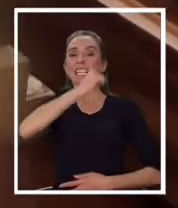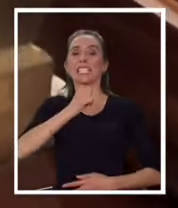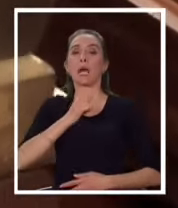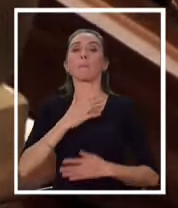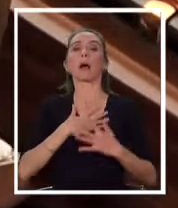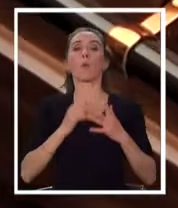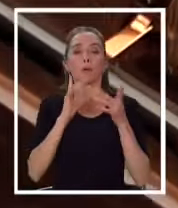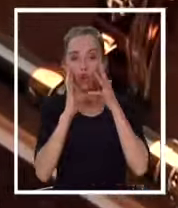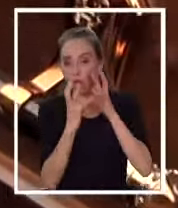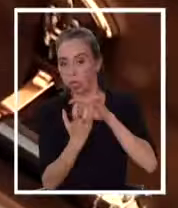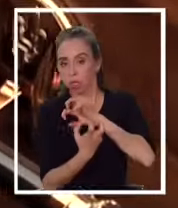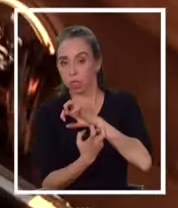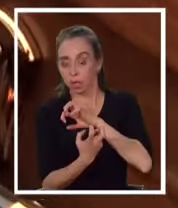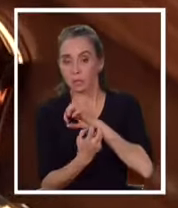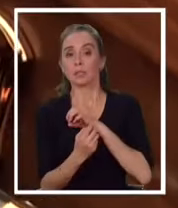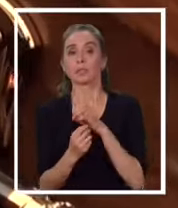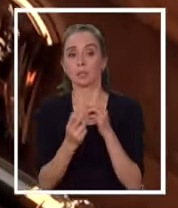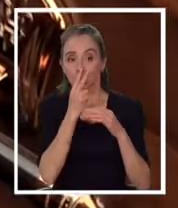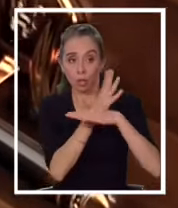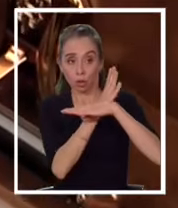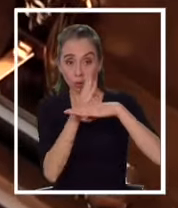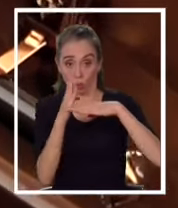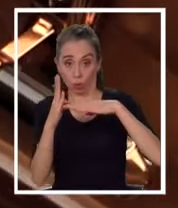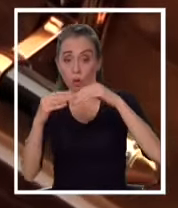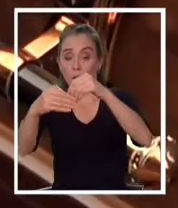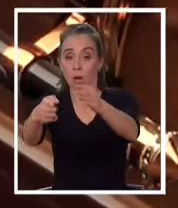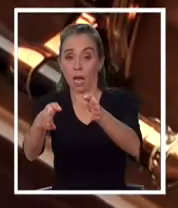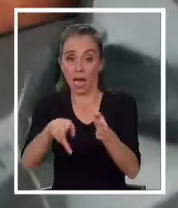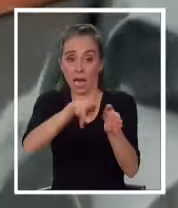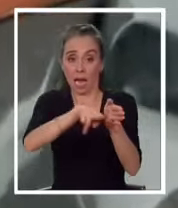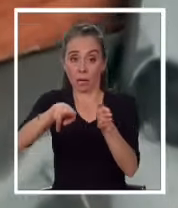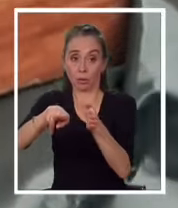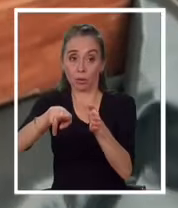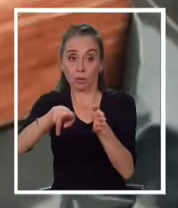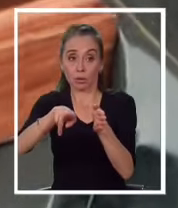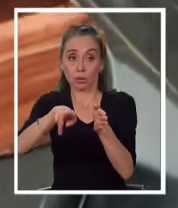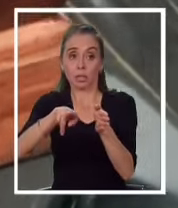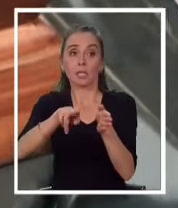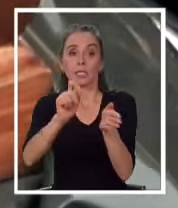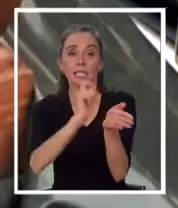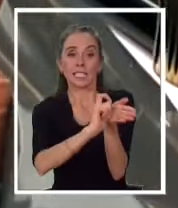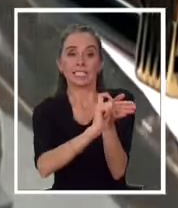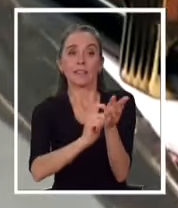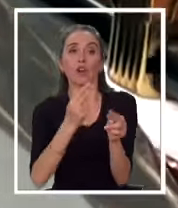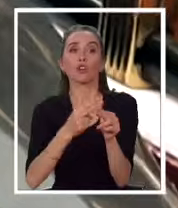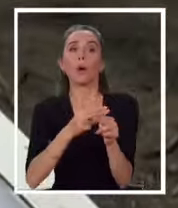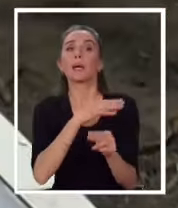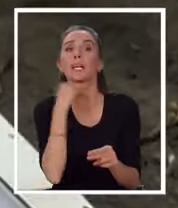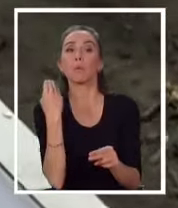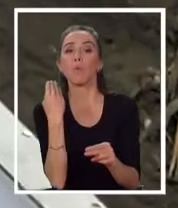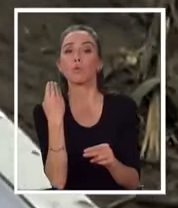Una secuencia que remece porque en estos ataúdes están escritos a mano los nombres de los